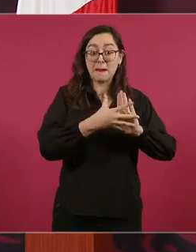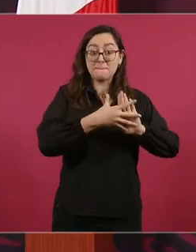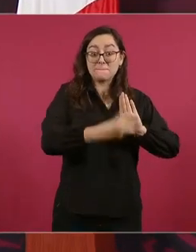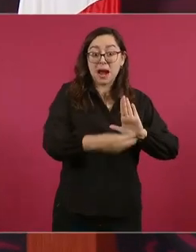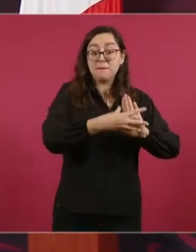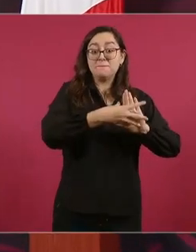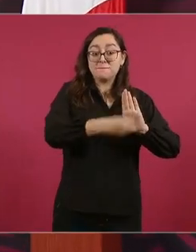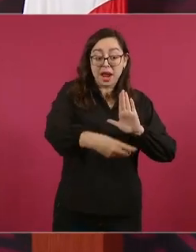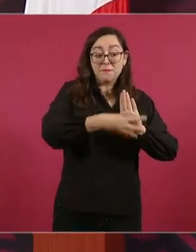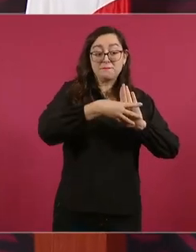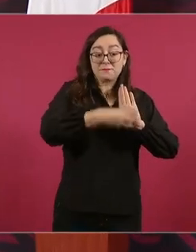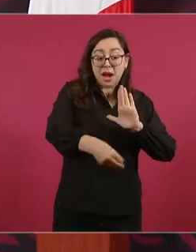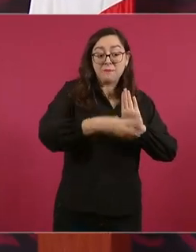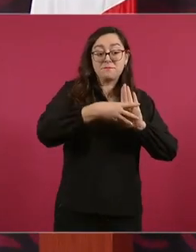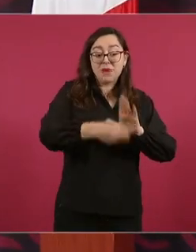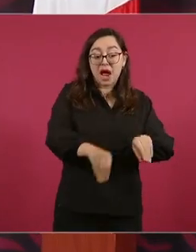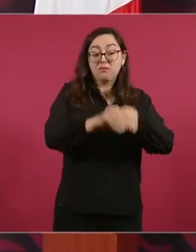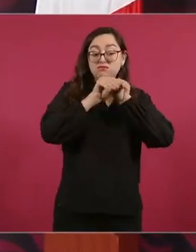menciones